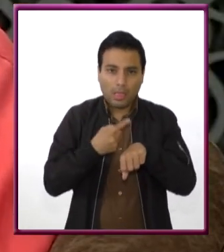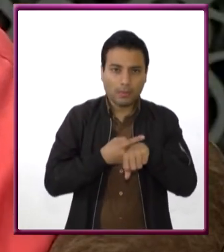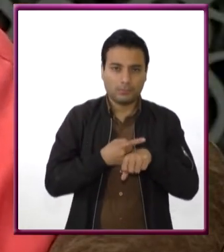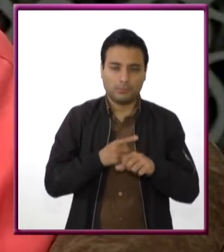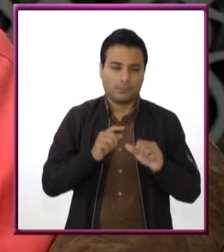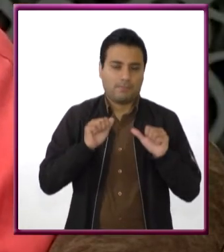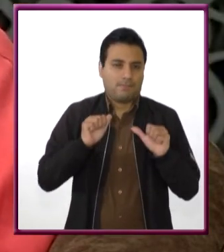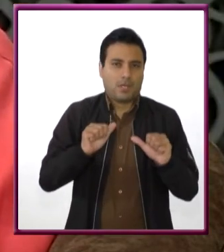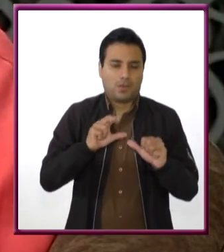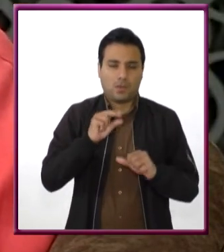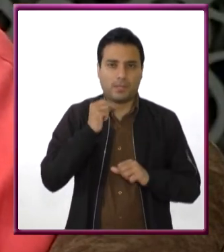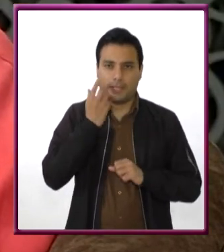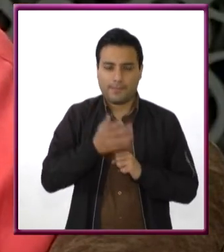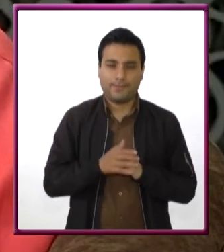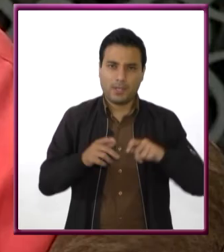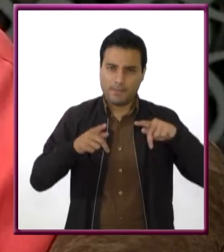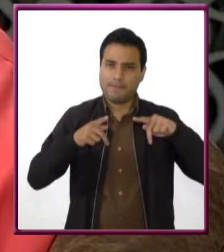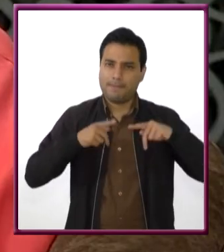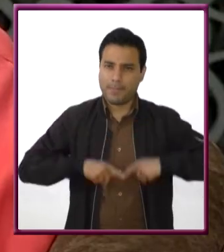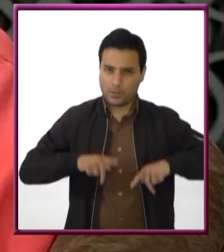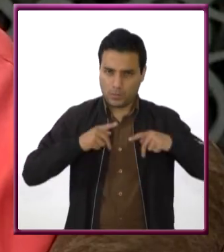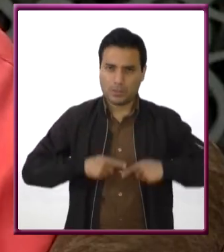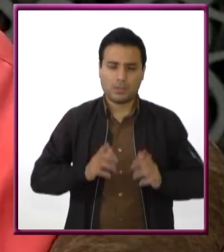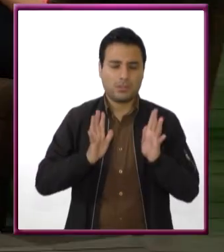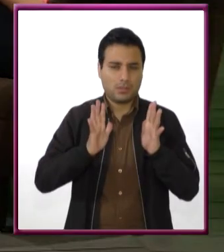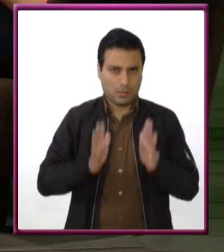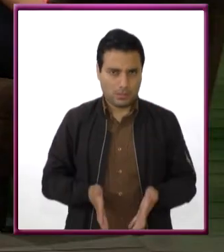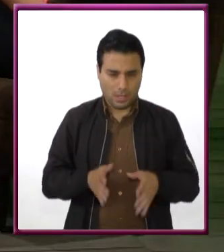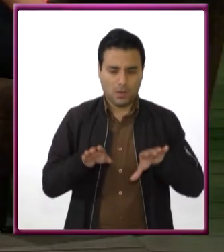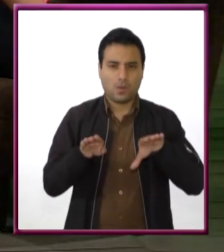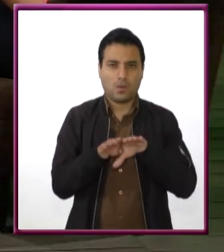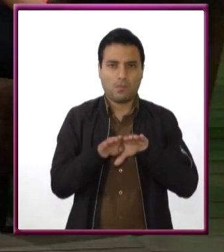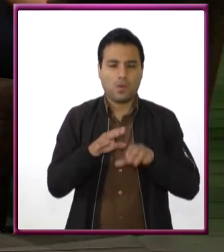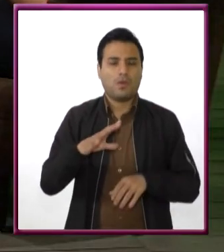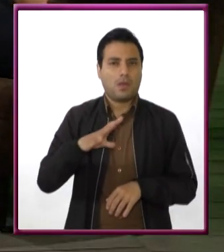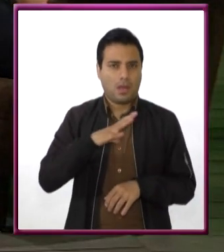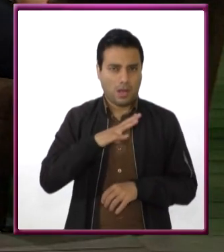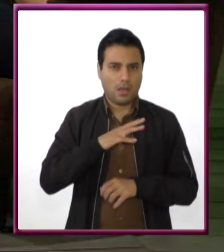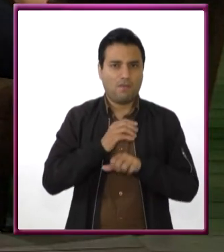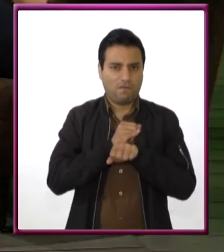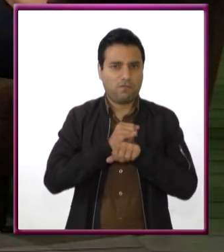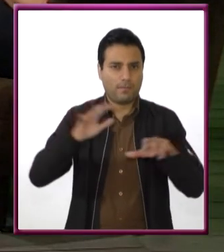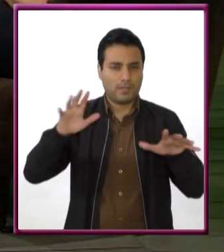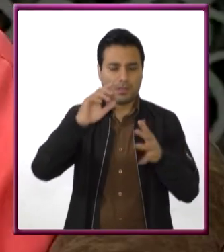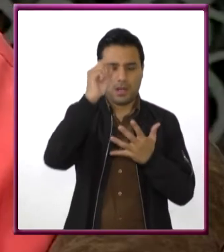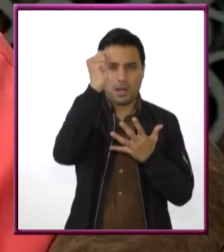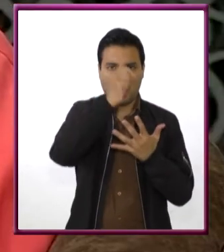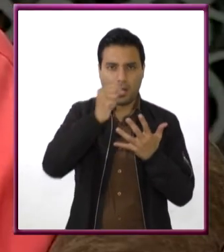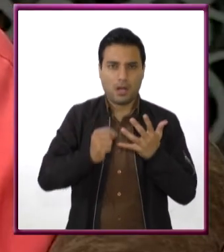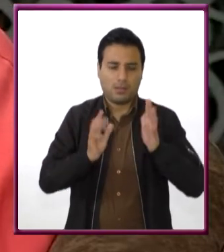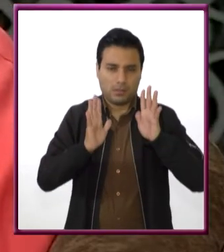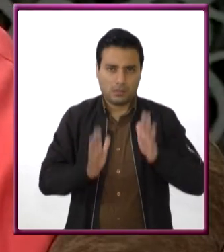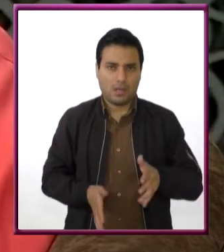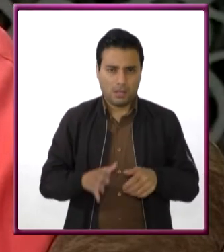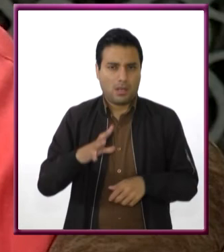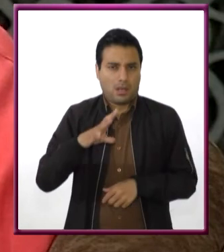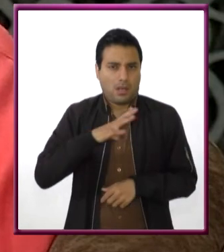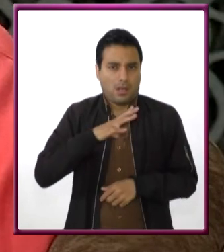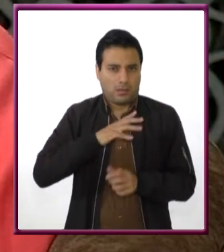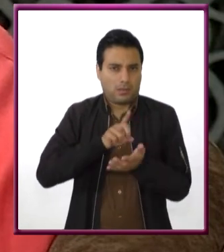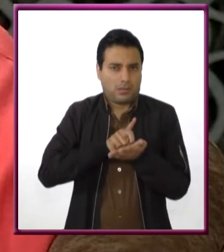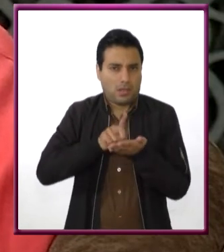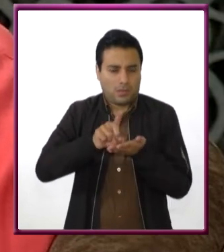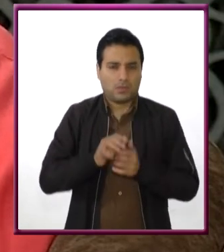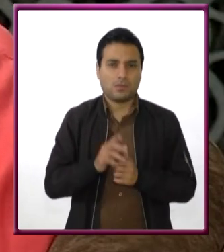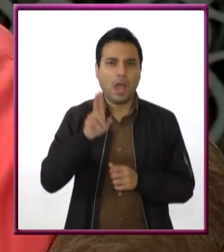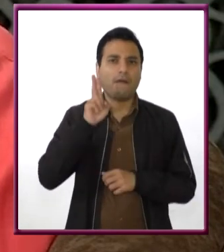Es decir, la sociedad cada vez está más empoderada y por lo tanto tiene todo el derecho a saber